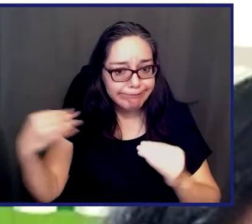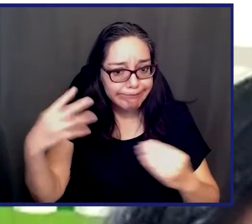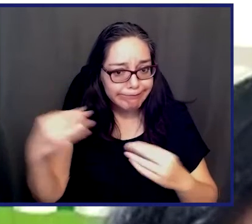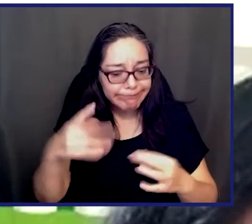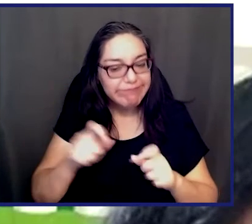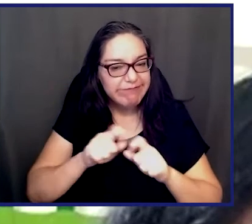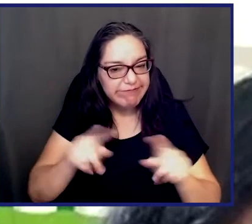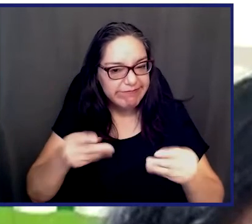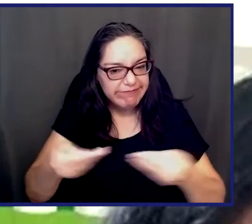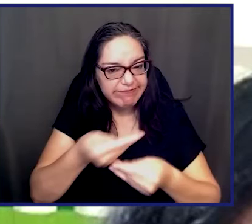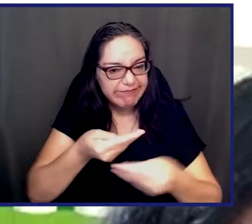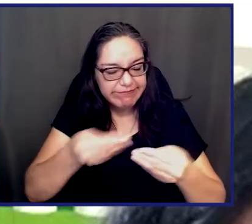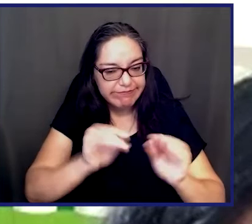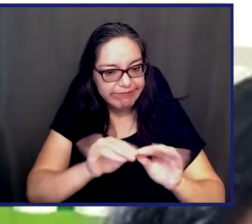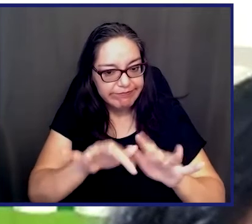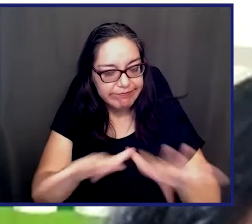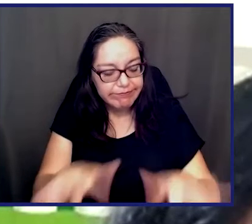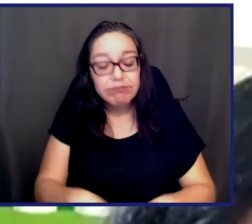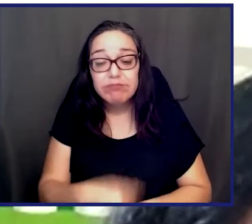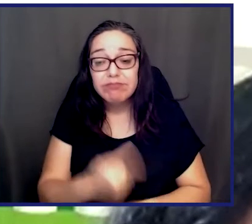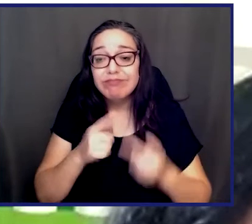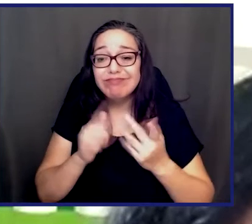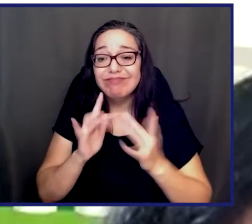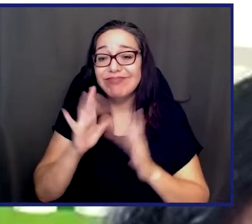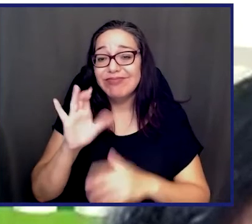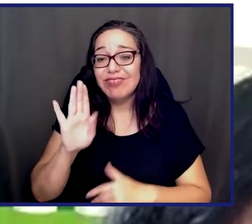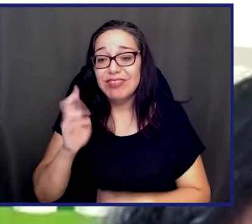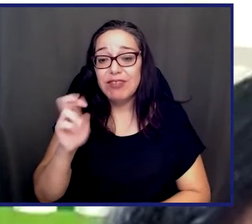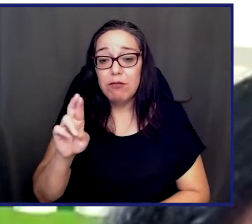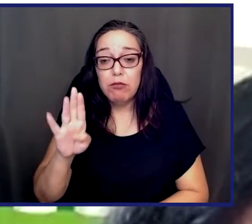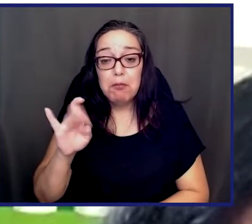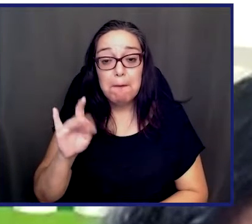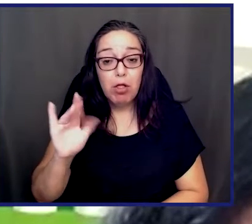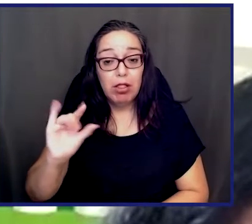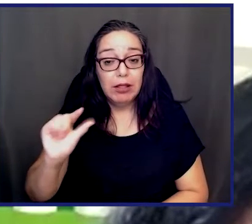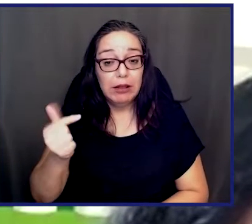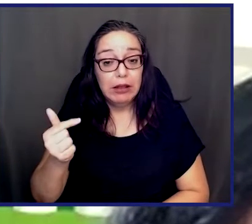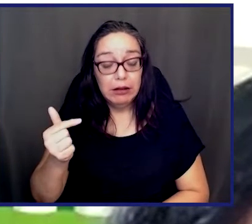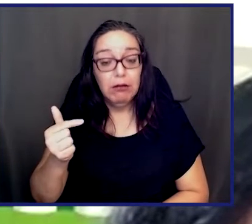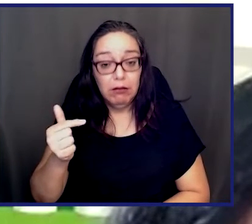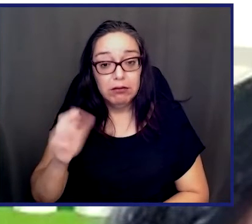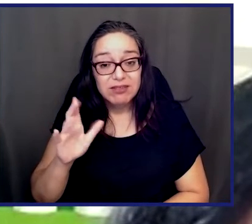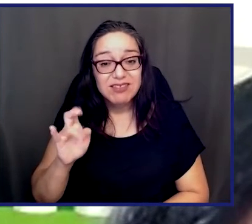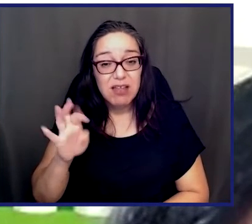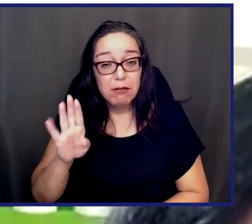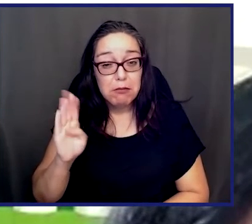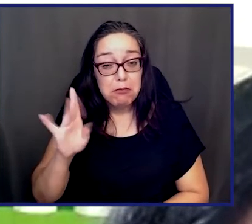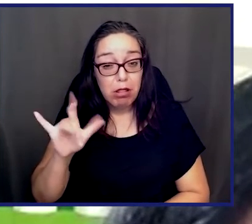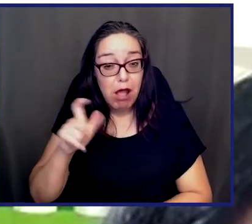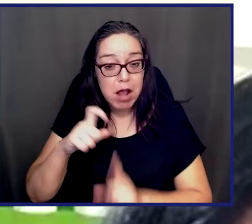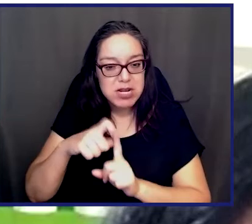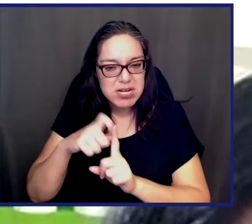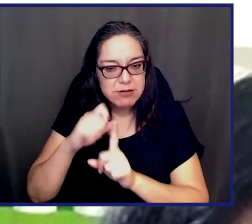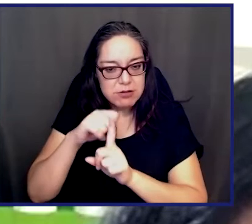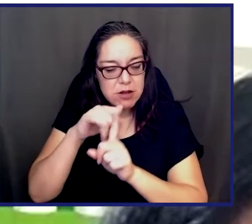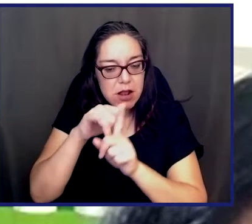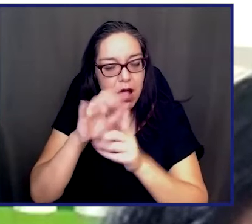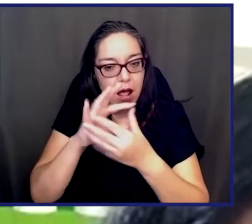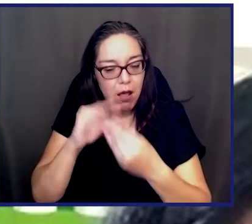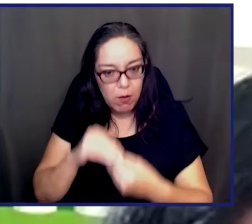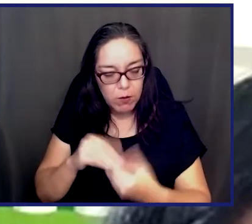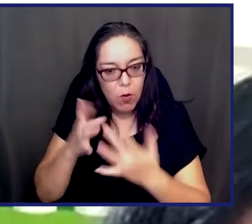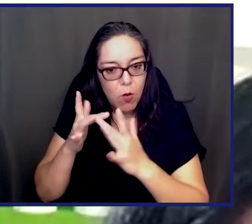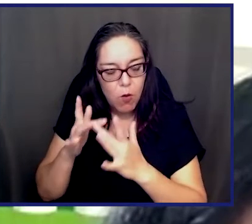también el ciberacoso, que estaba muy, muy fuerte. Sin embargo, siento que en los últimos meses esto ha